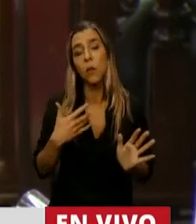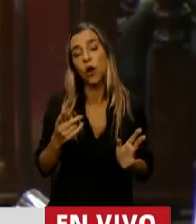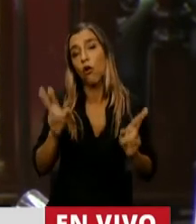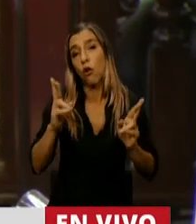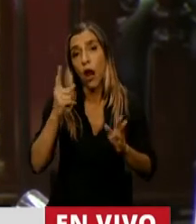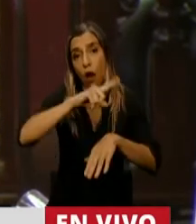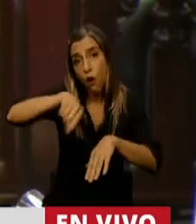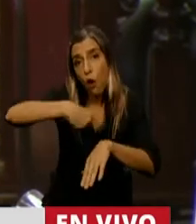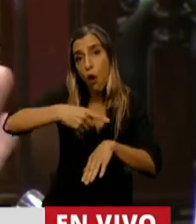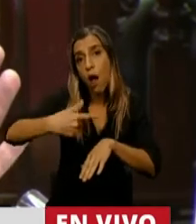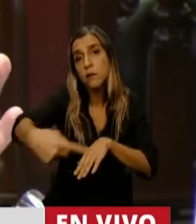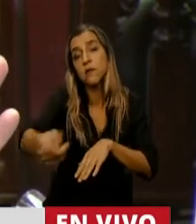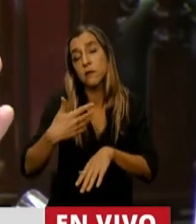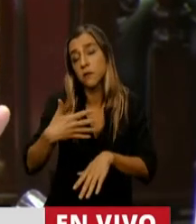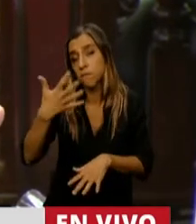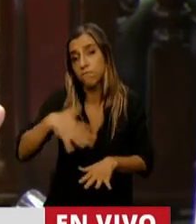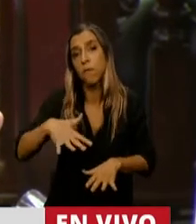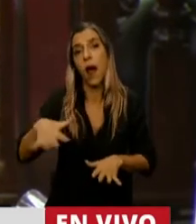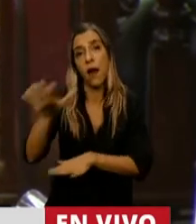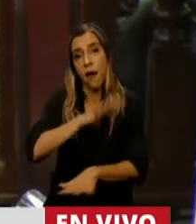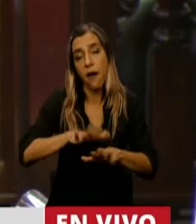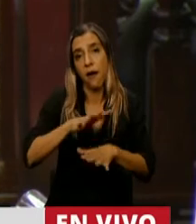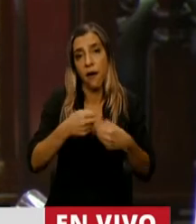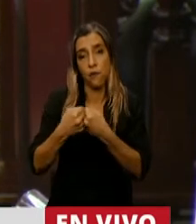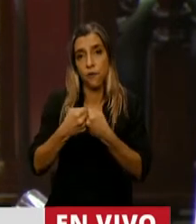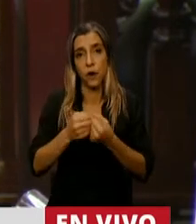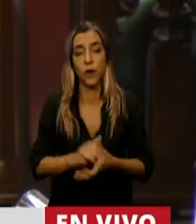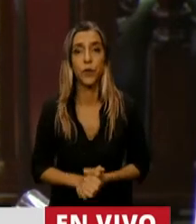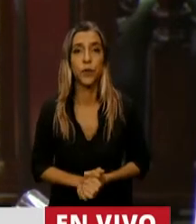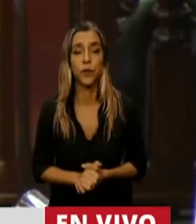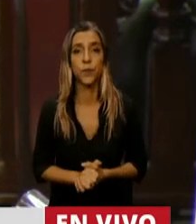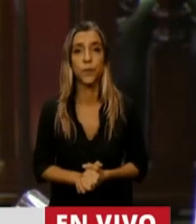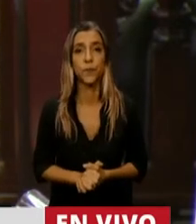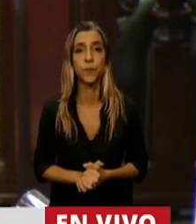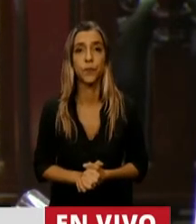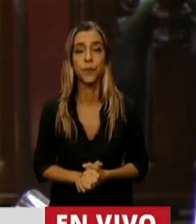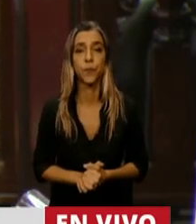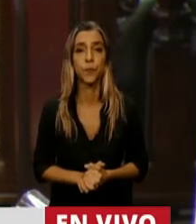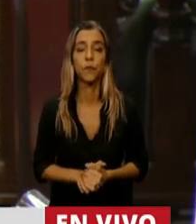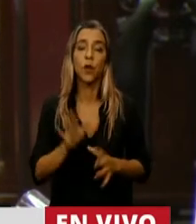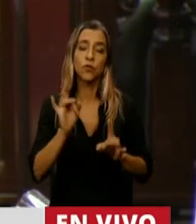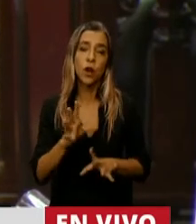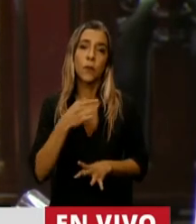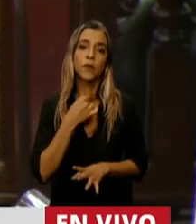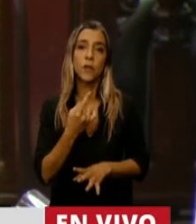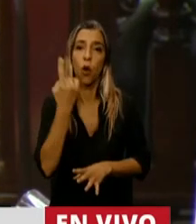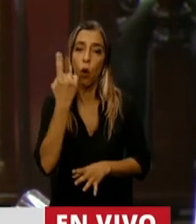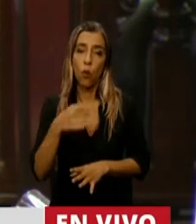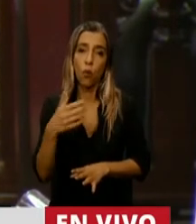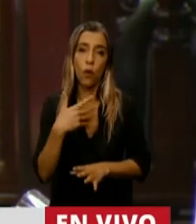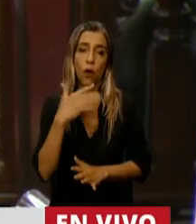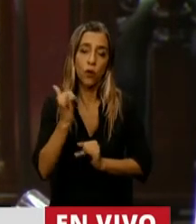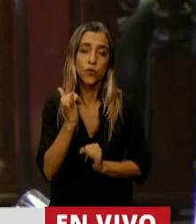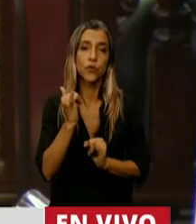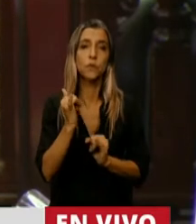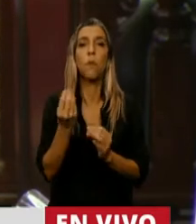ordenar. Una palabra respecto a defensa, presidente, porque se hicieron una referencia, por